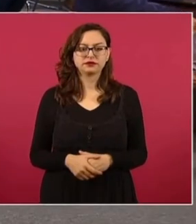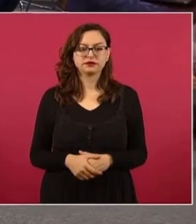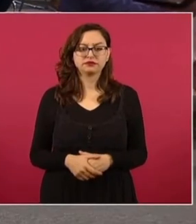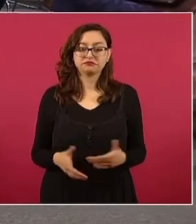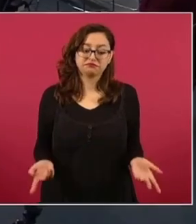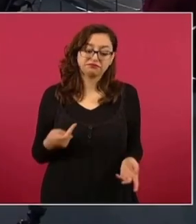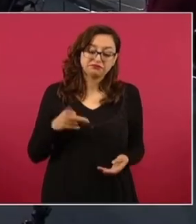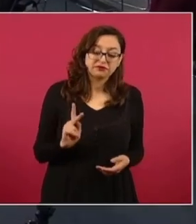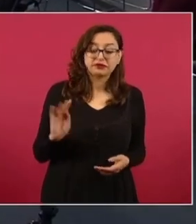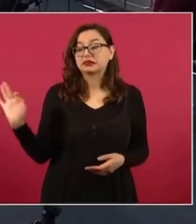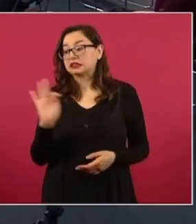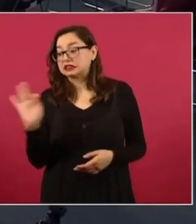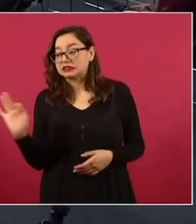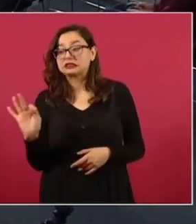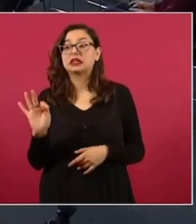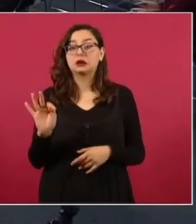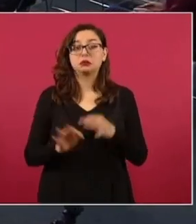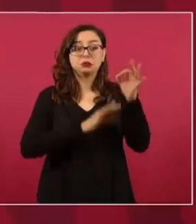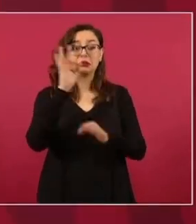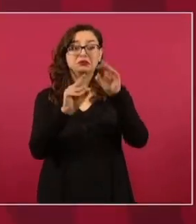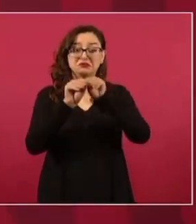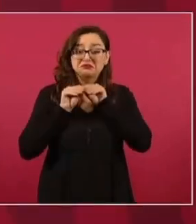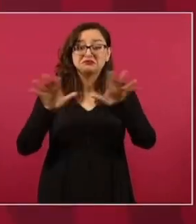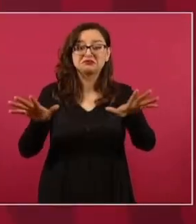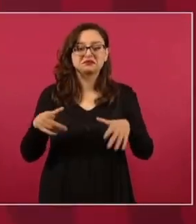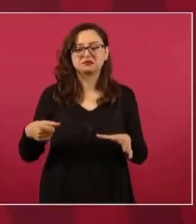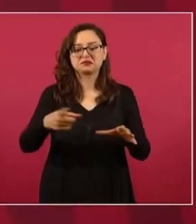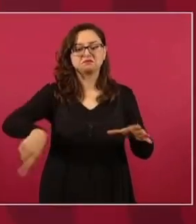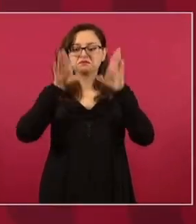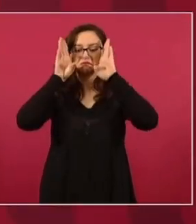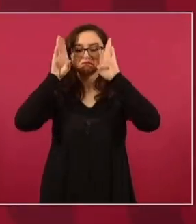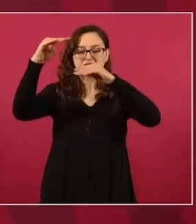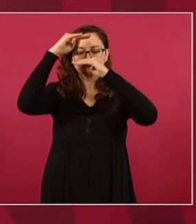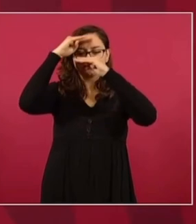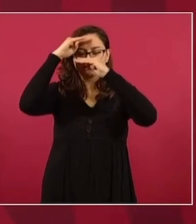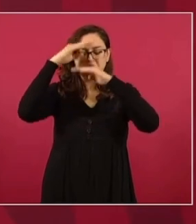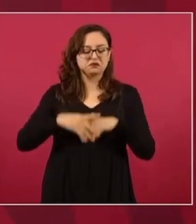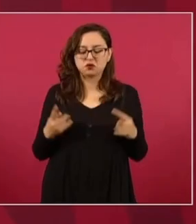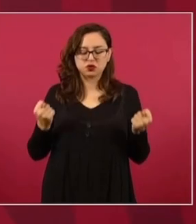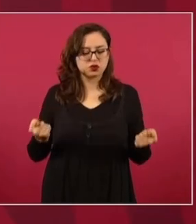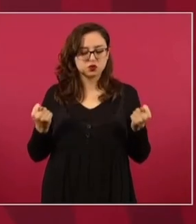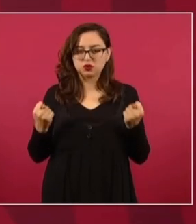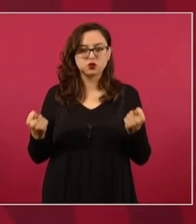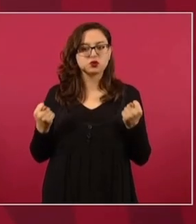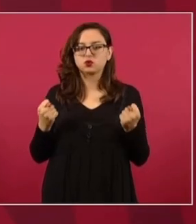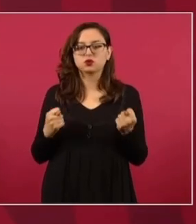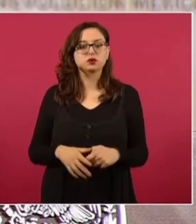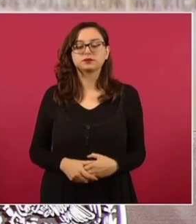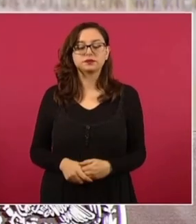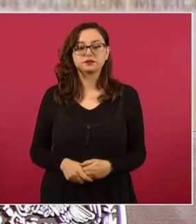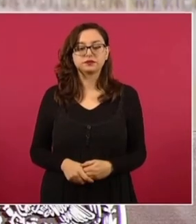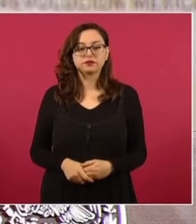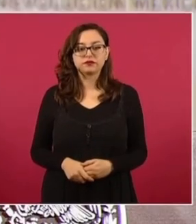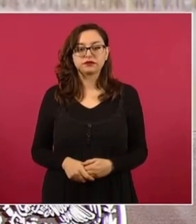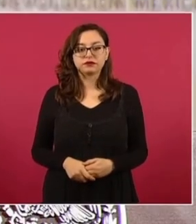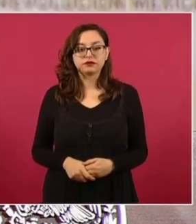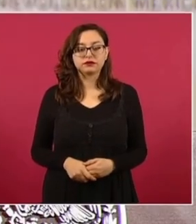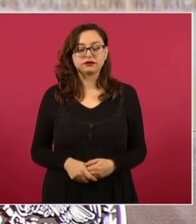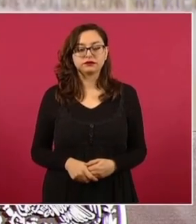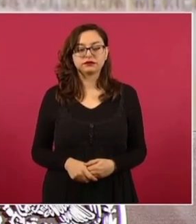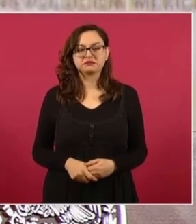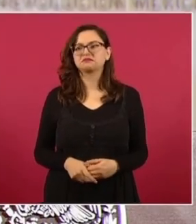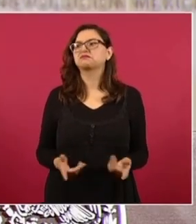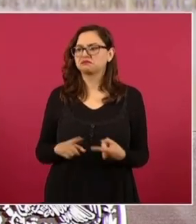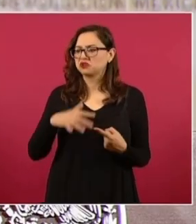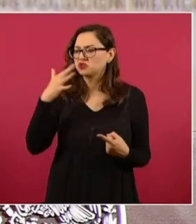Con todo respeto al conservadurismo, no, no importa eso. Pueden ser